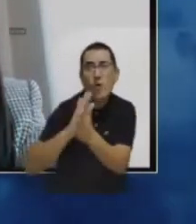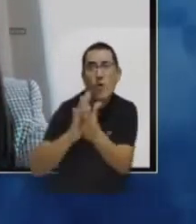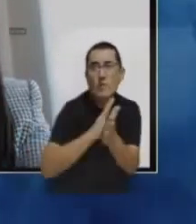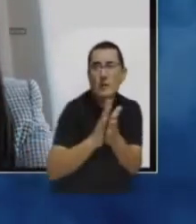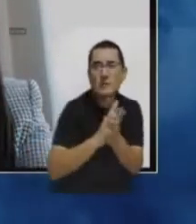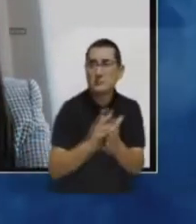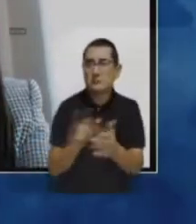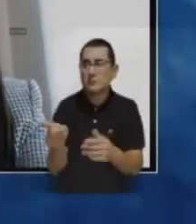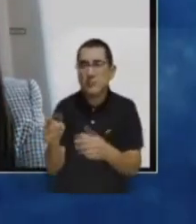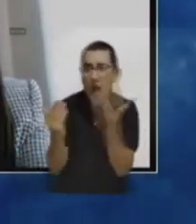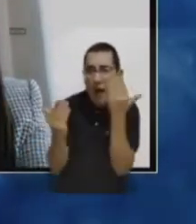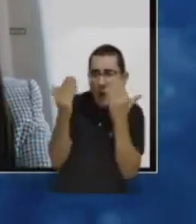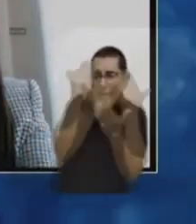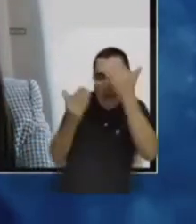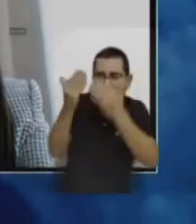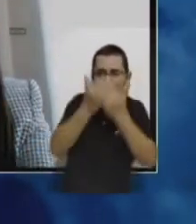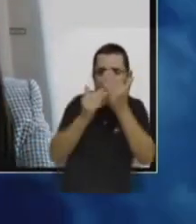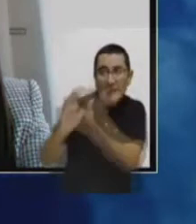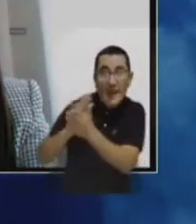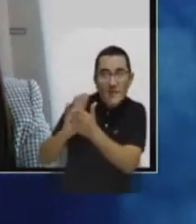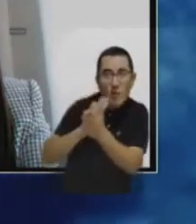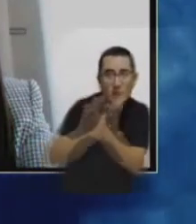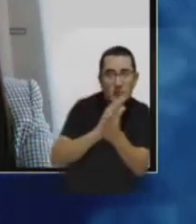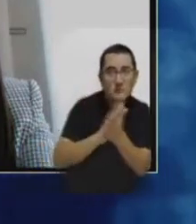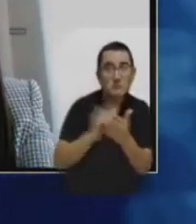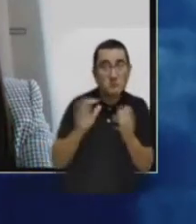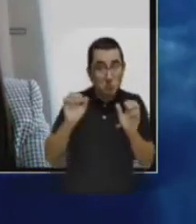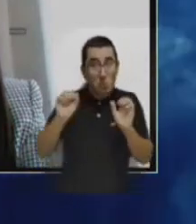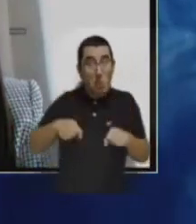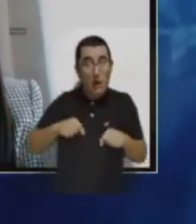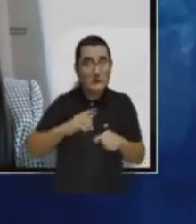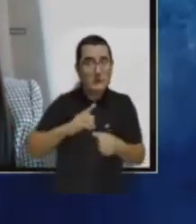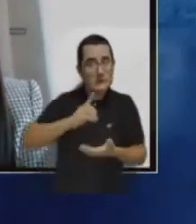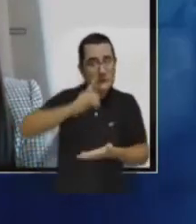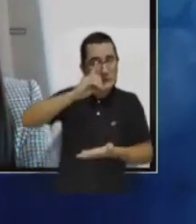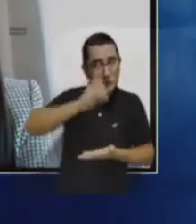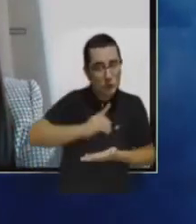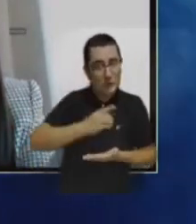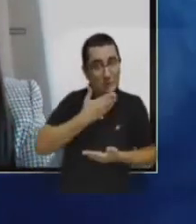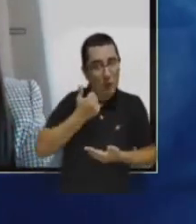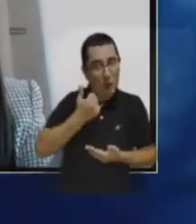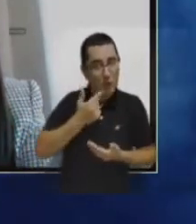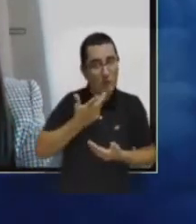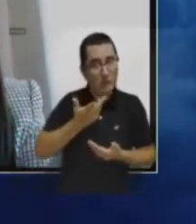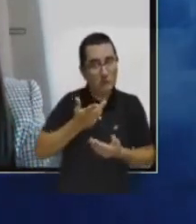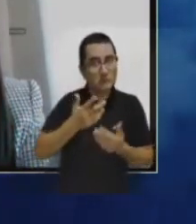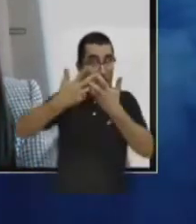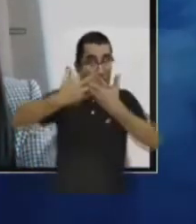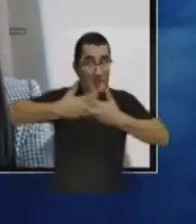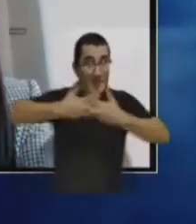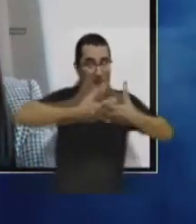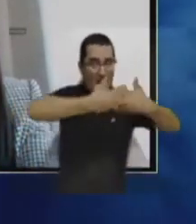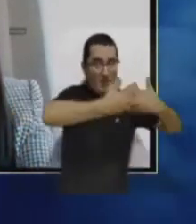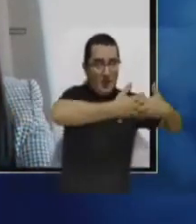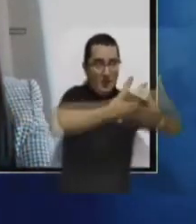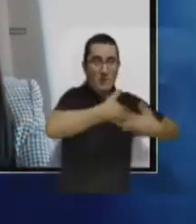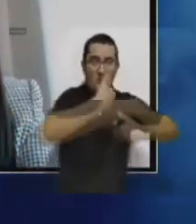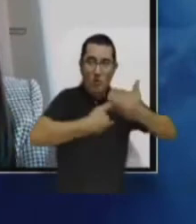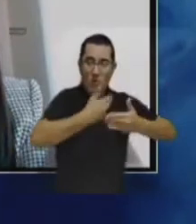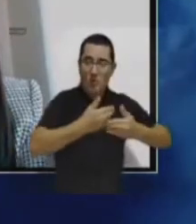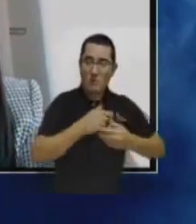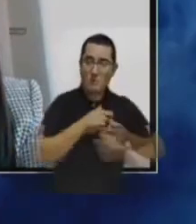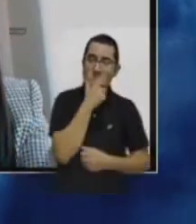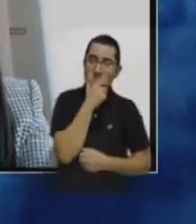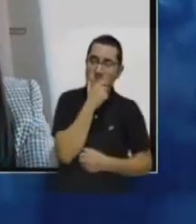información, se pueden tomar, obviamente, mejores decisiones a nivel empresarial, y esto, digamos, va a ayudar a que la